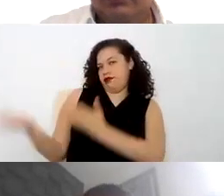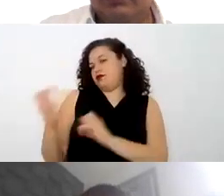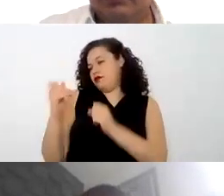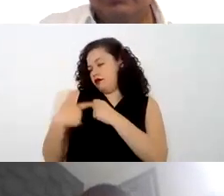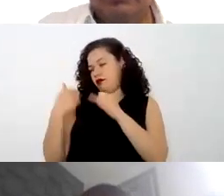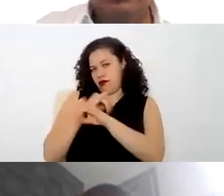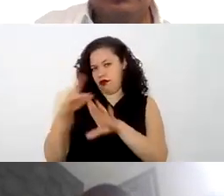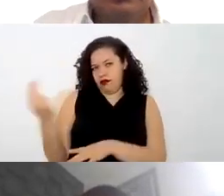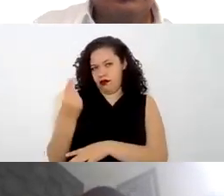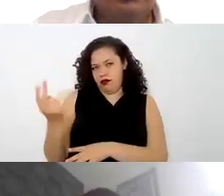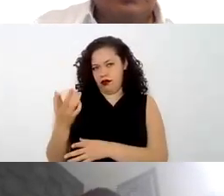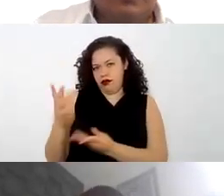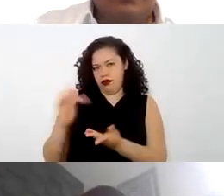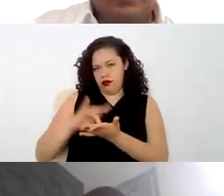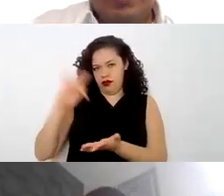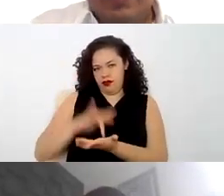Gracias.